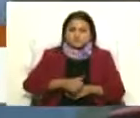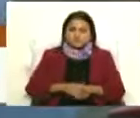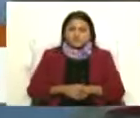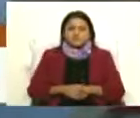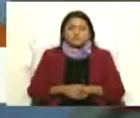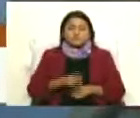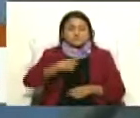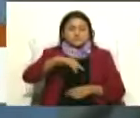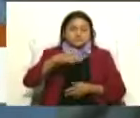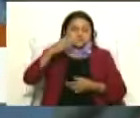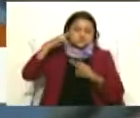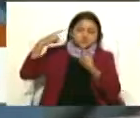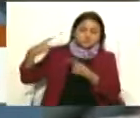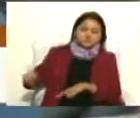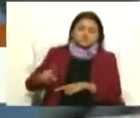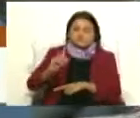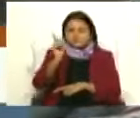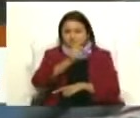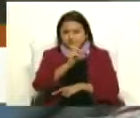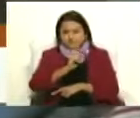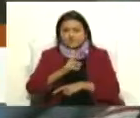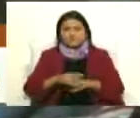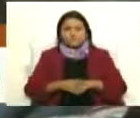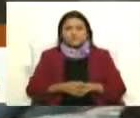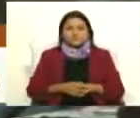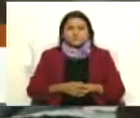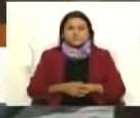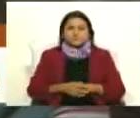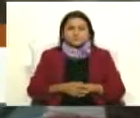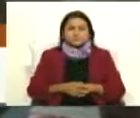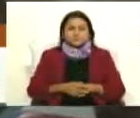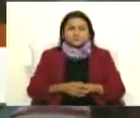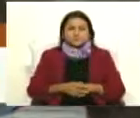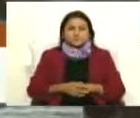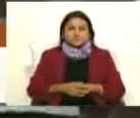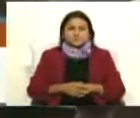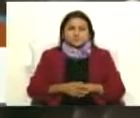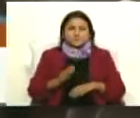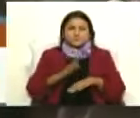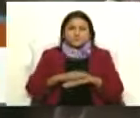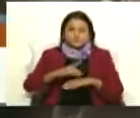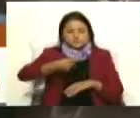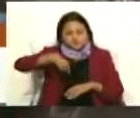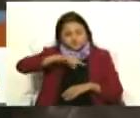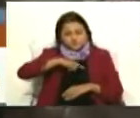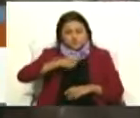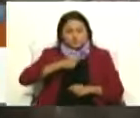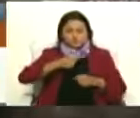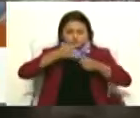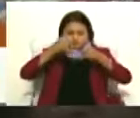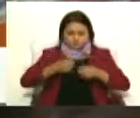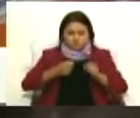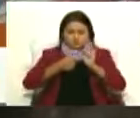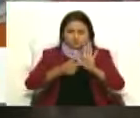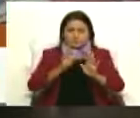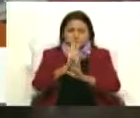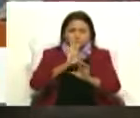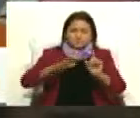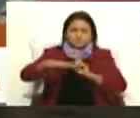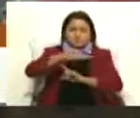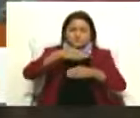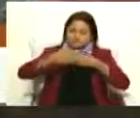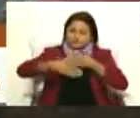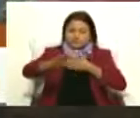vamos a regalar. En nuestras manos no se perderá el territorio, porque estamos dispuestos a defenderlo y a dejarlo para